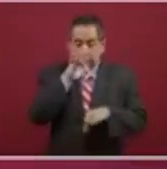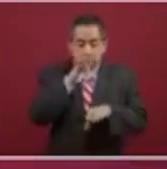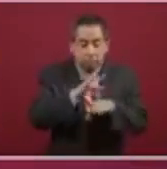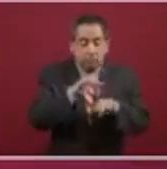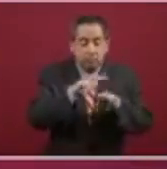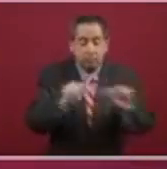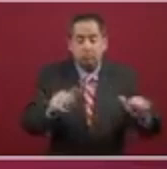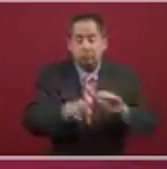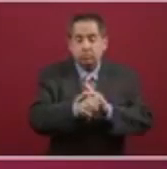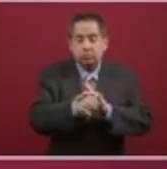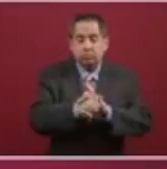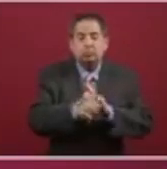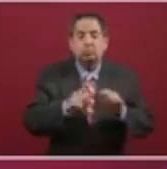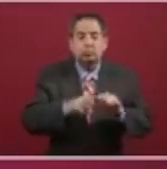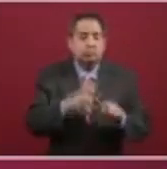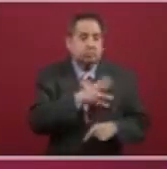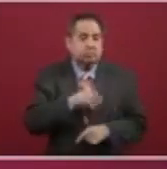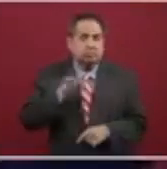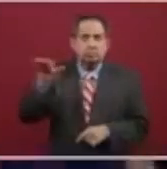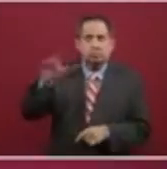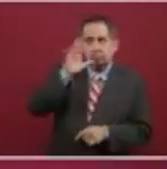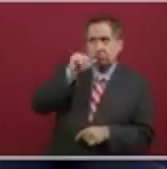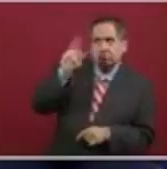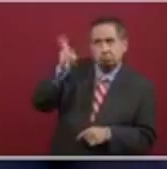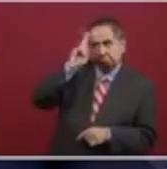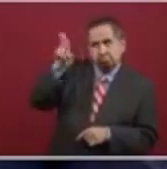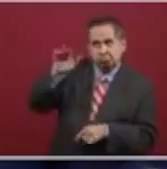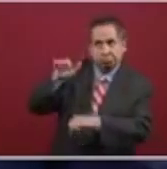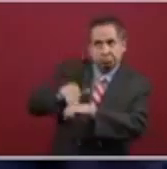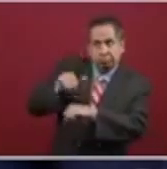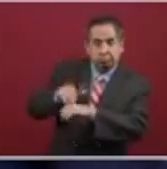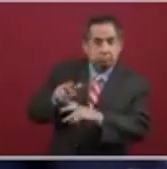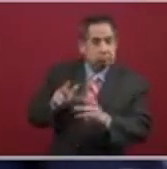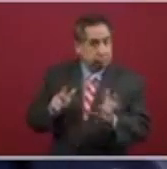nuestros hijos. O sea,